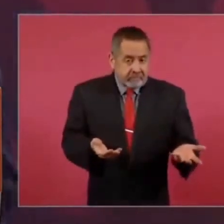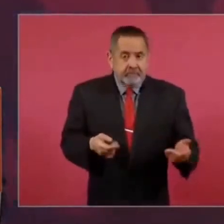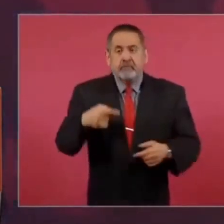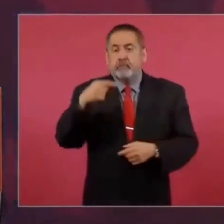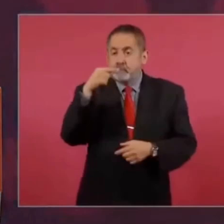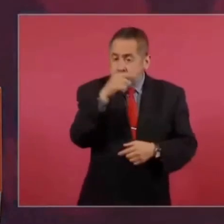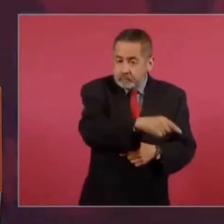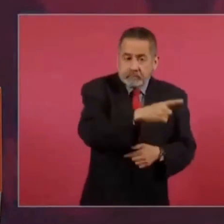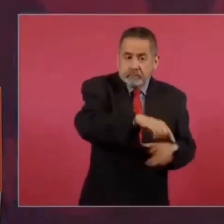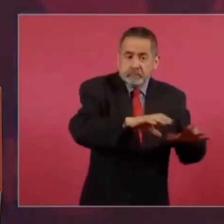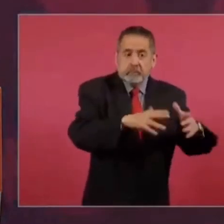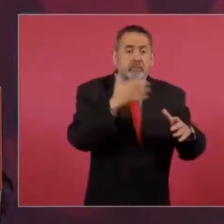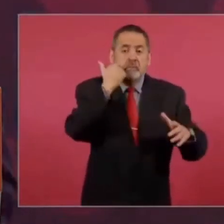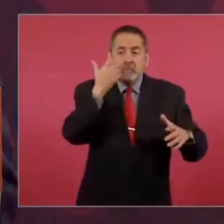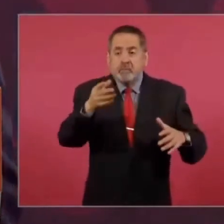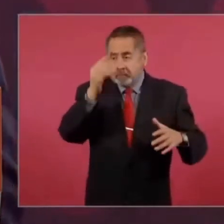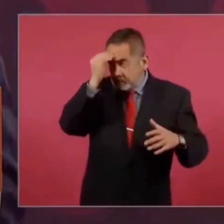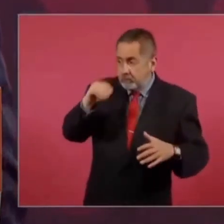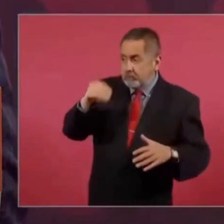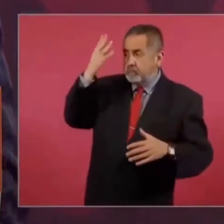mexicanos,